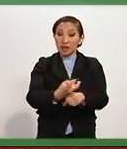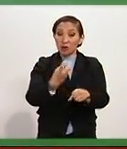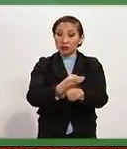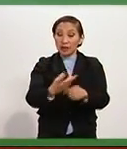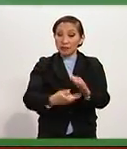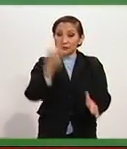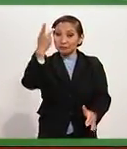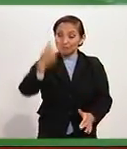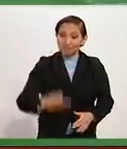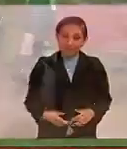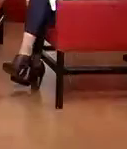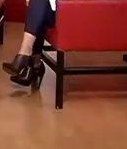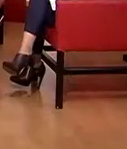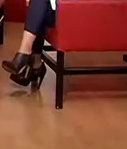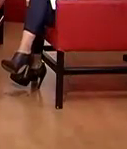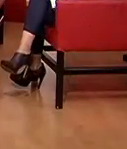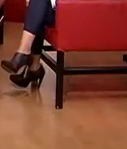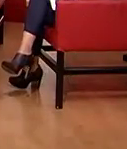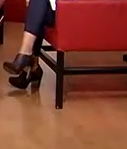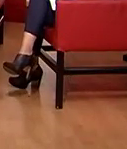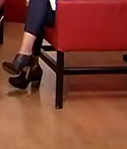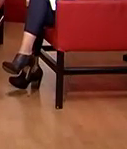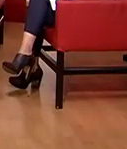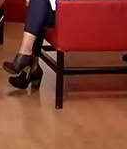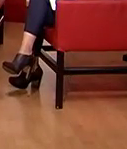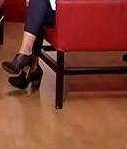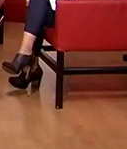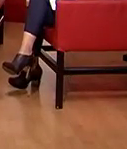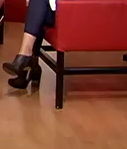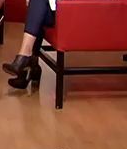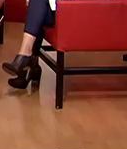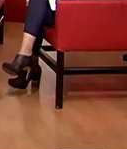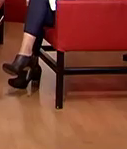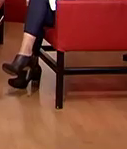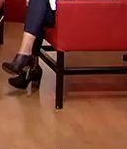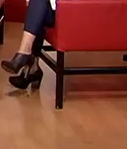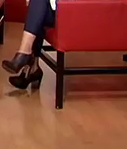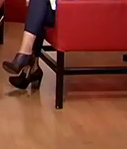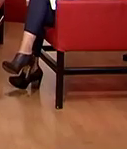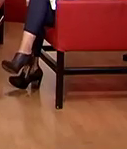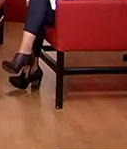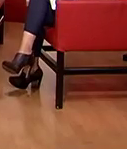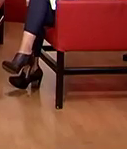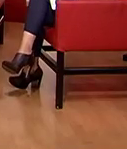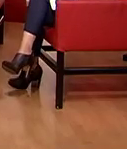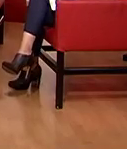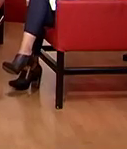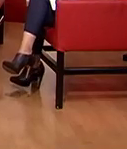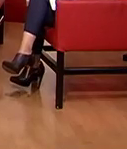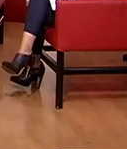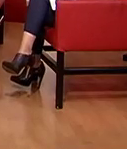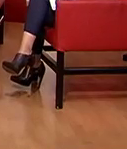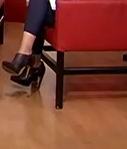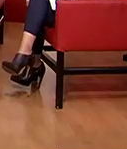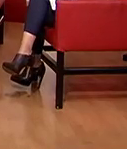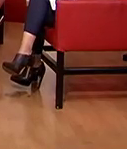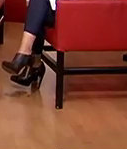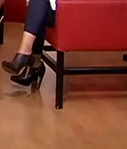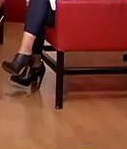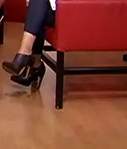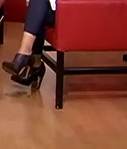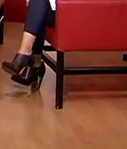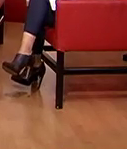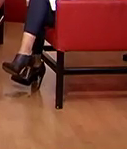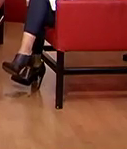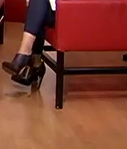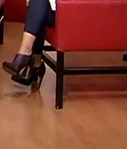la vuelta. Gracias por acompañarnos, que pasen un excelente fin de semana. Nos vemos el próximo lunes. Mientras tanto, Dani,